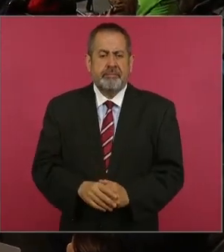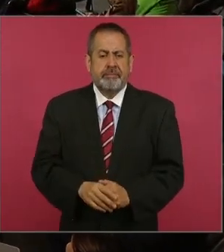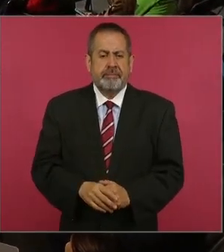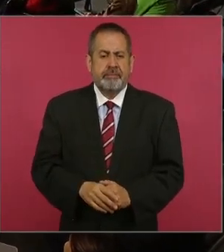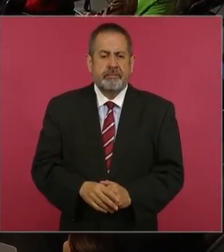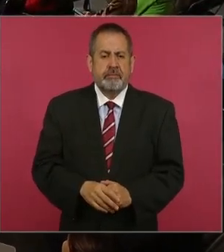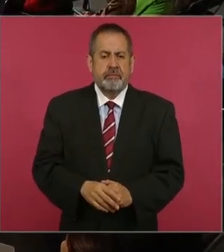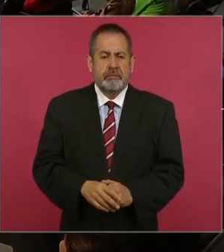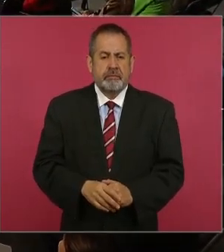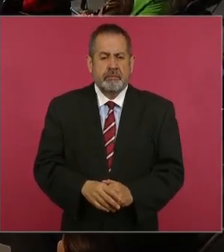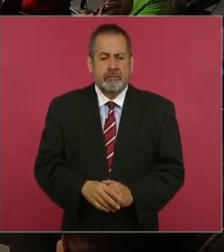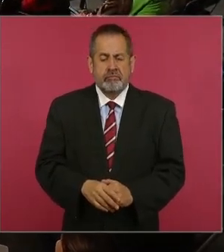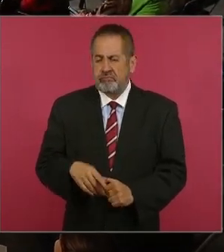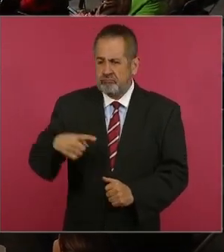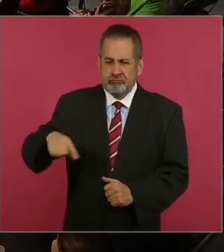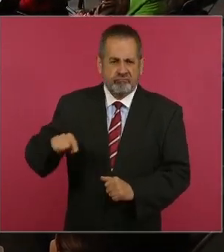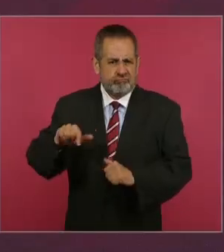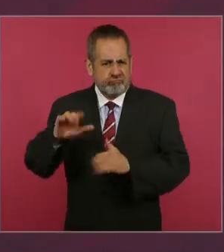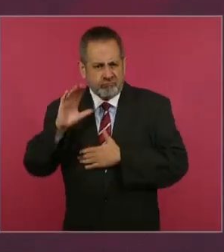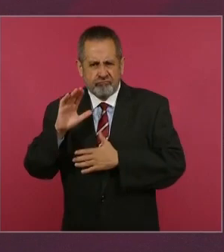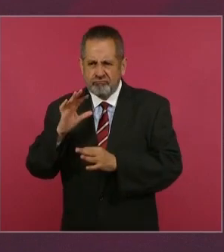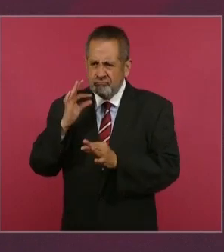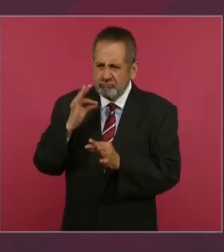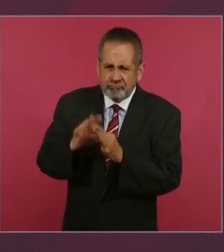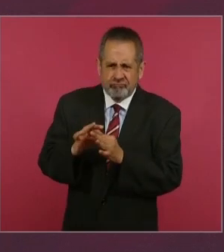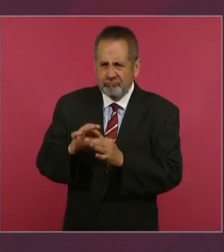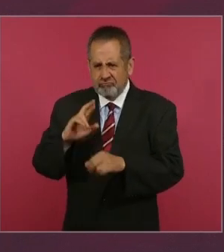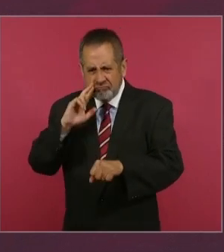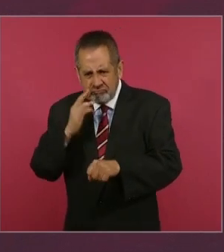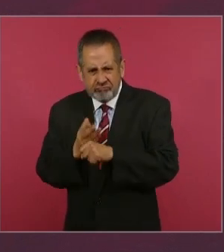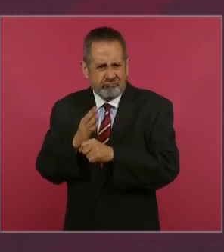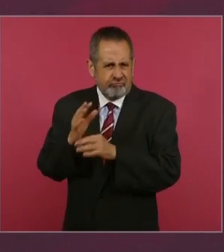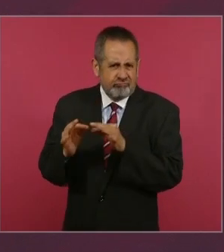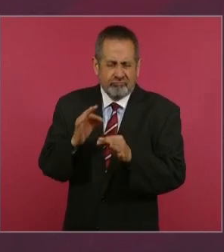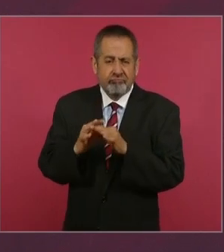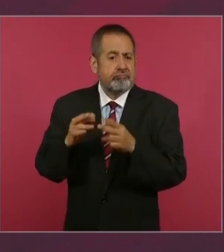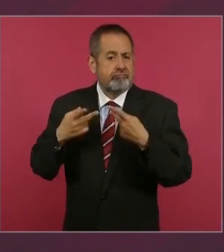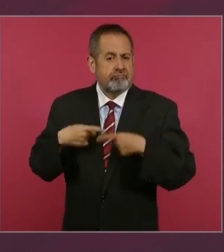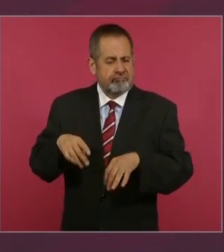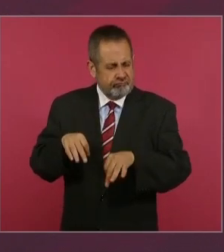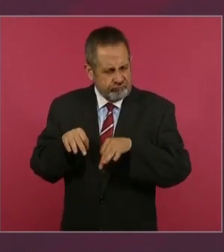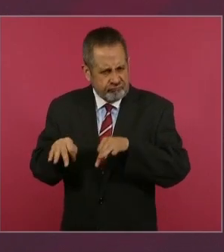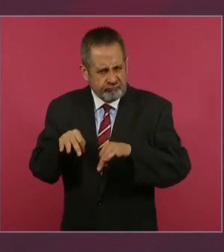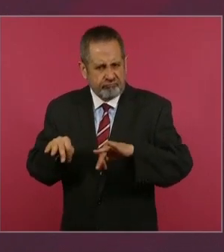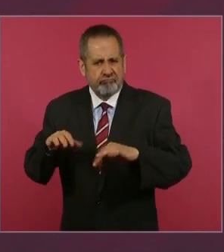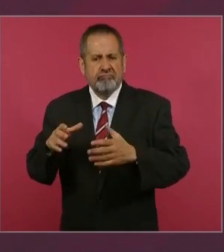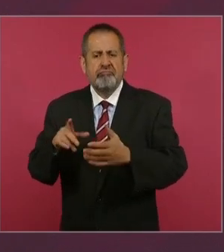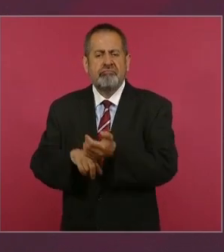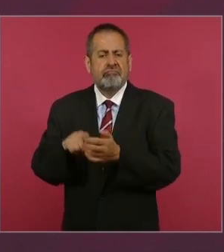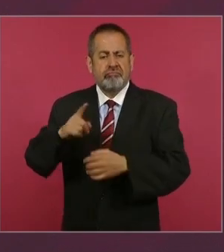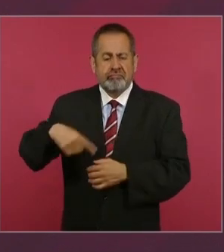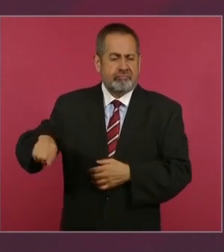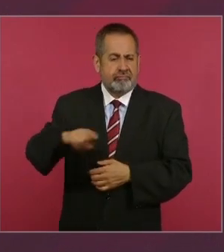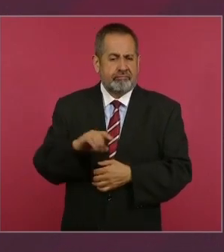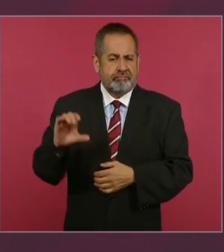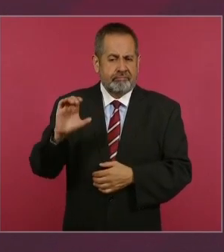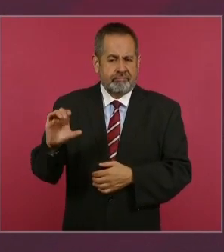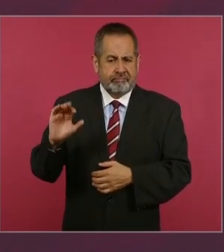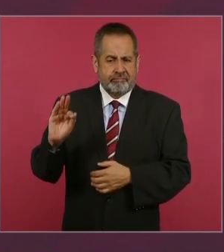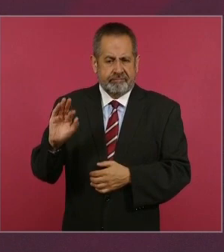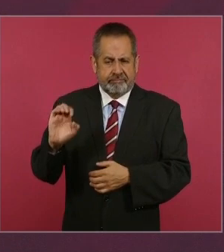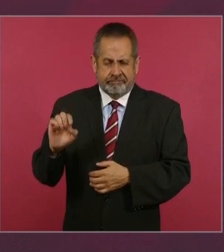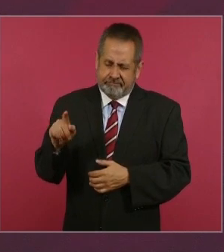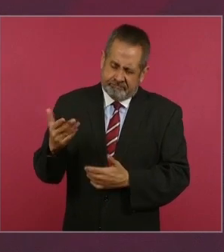trabajo comprometido eficaz responsable de los trabajadores de la comisión federal